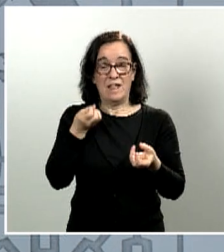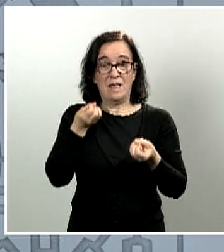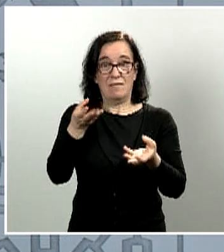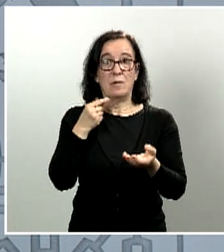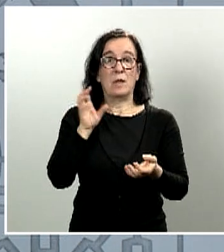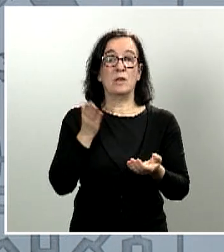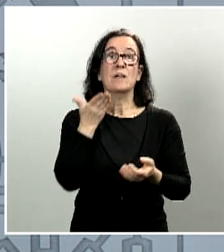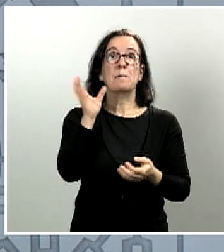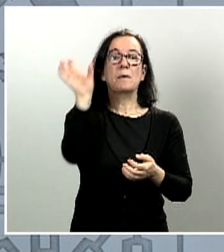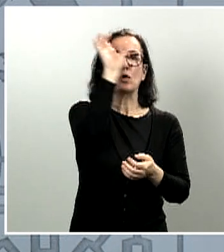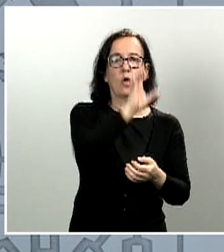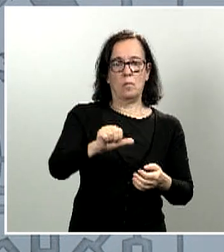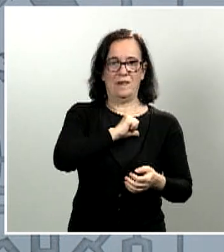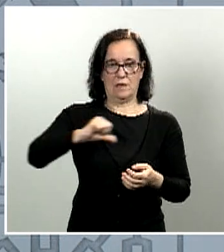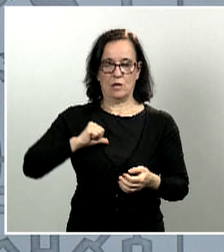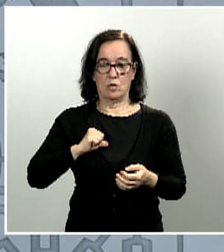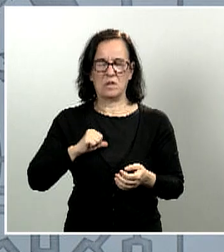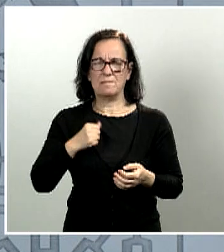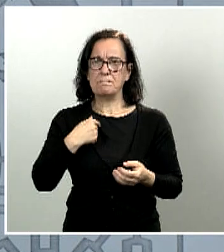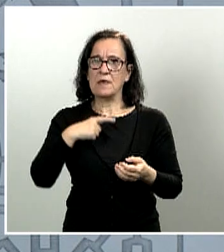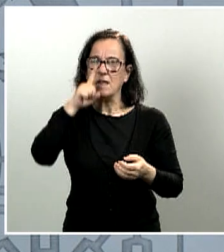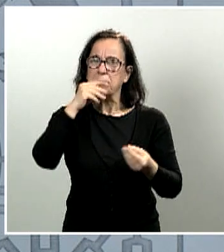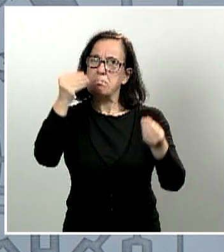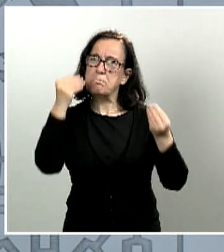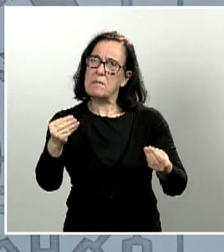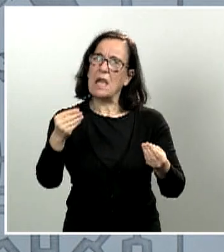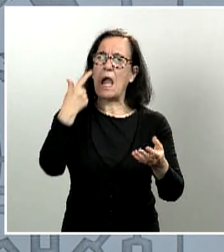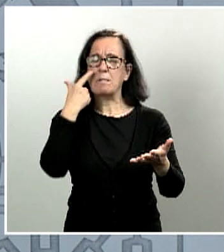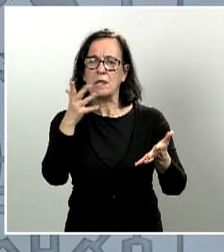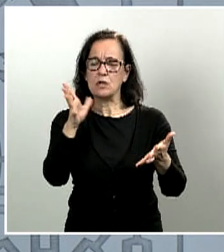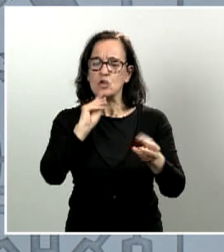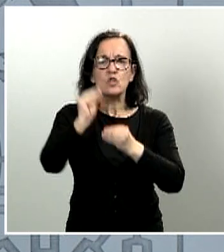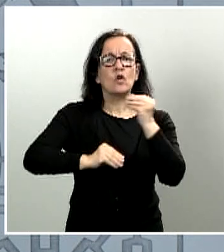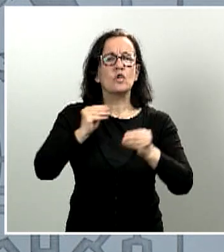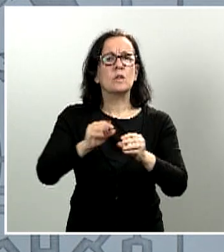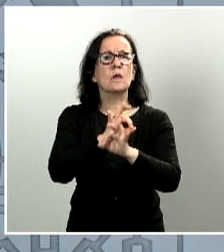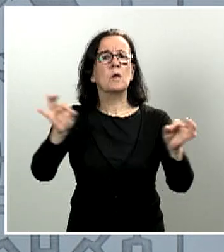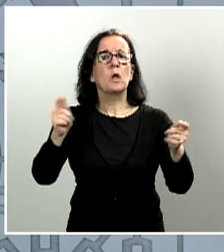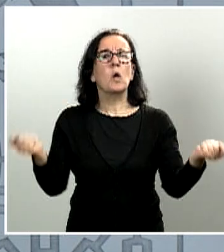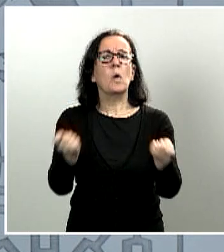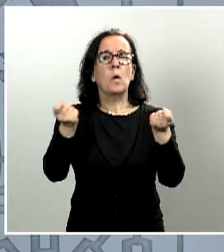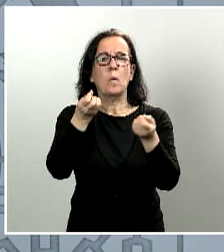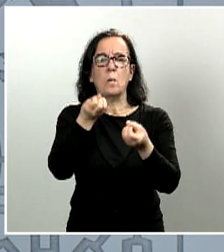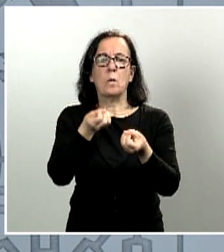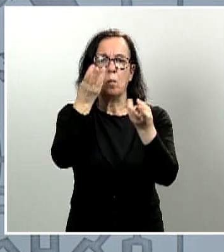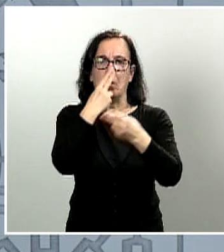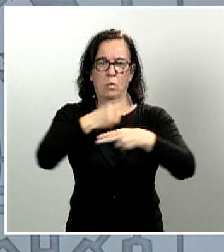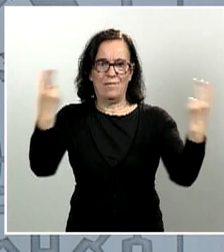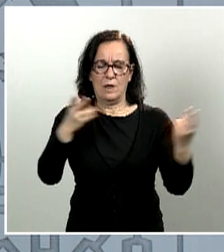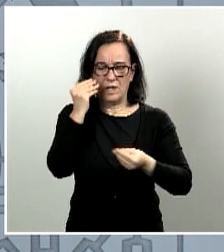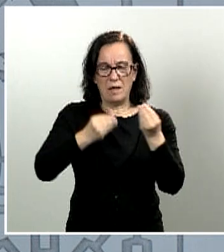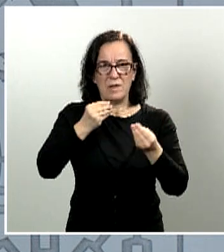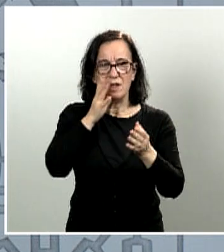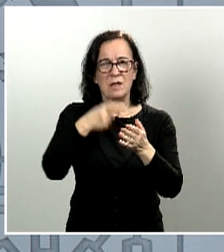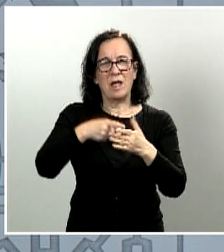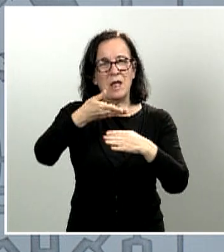autónomas, si no recuerdo mal, no se ha hecho en ningún momento pública por estas razones, porque son informaciones además parciales que no